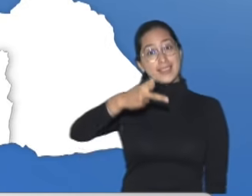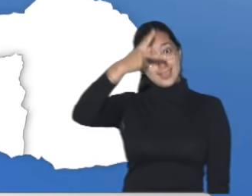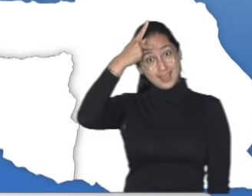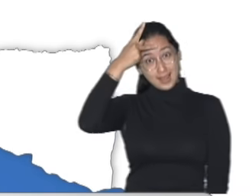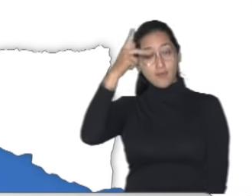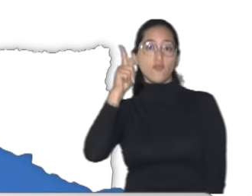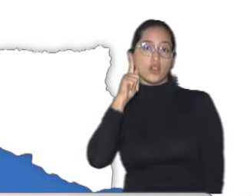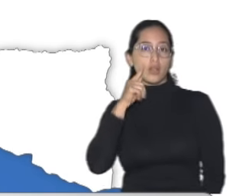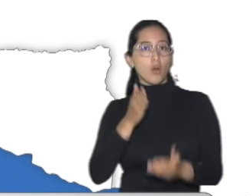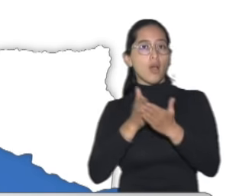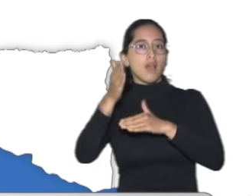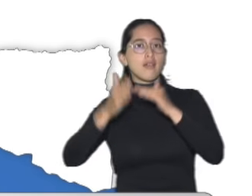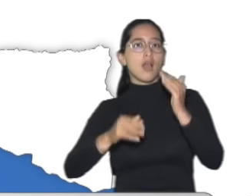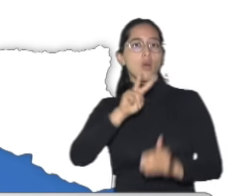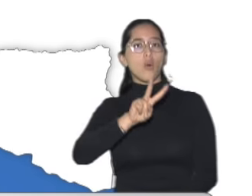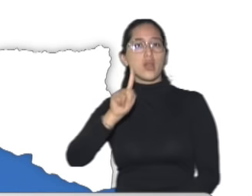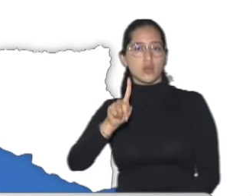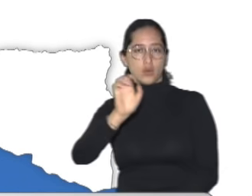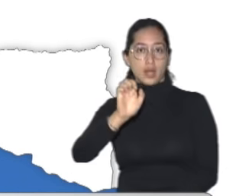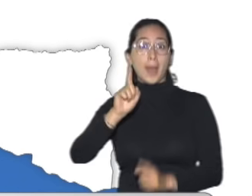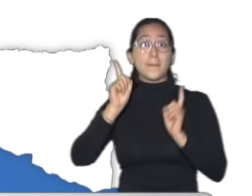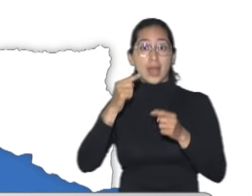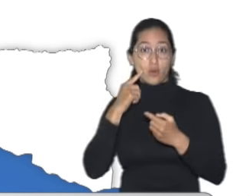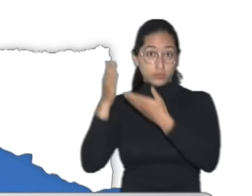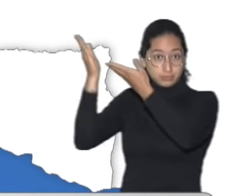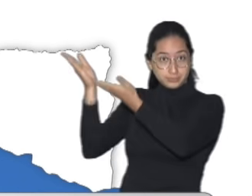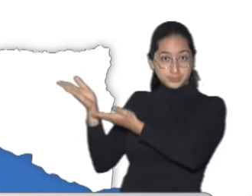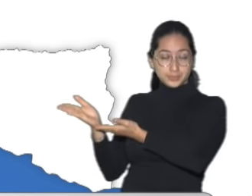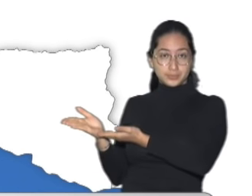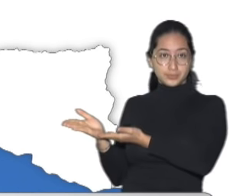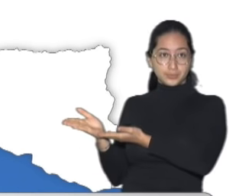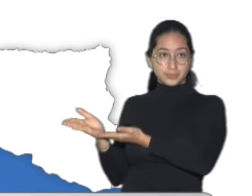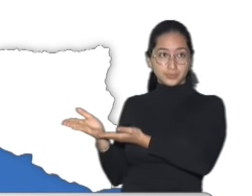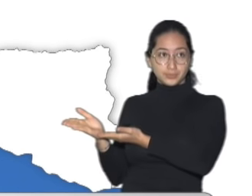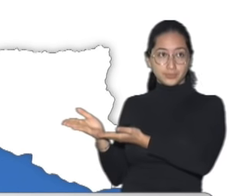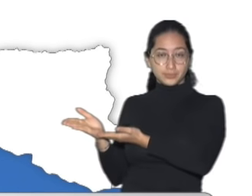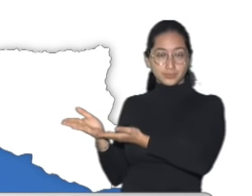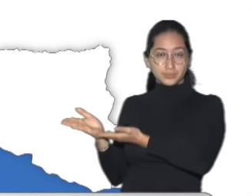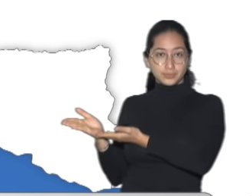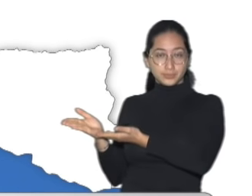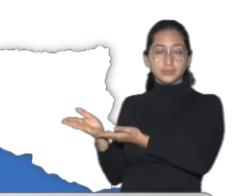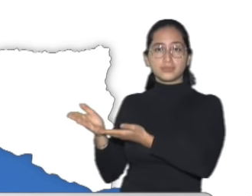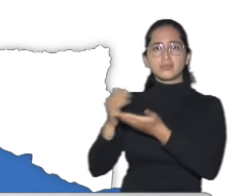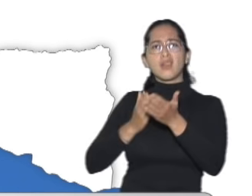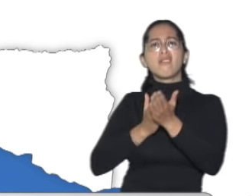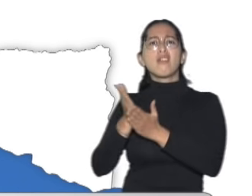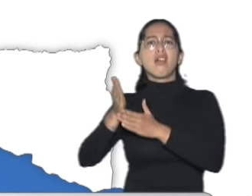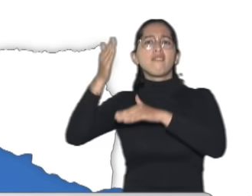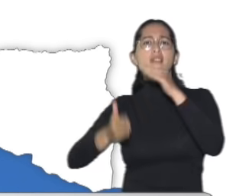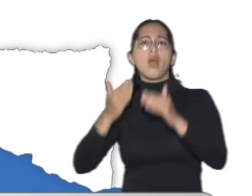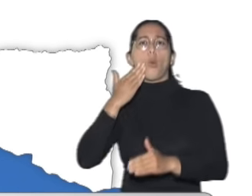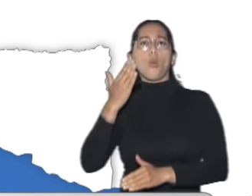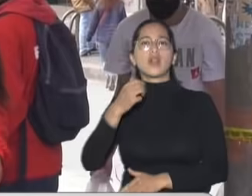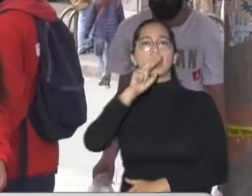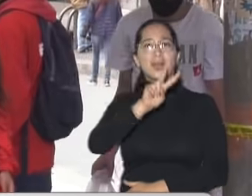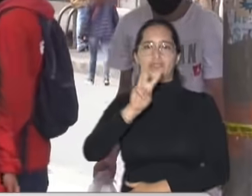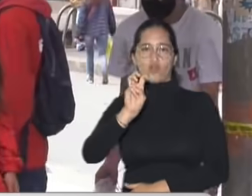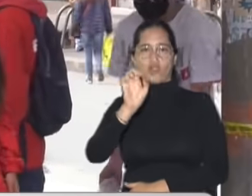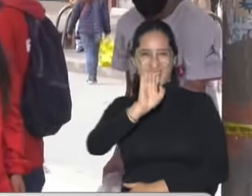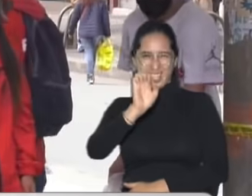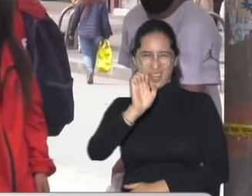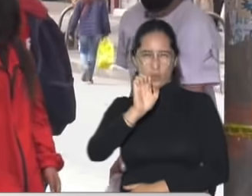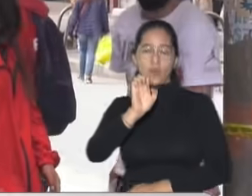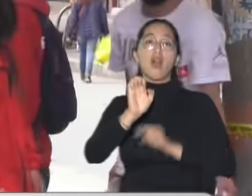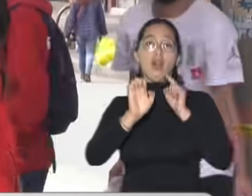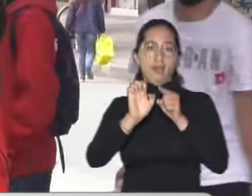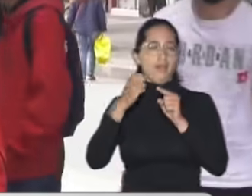mientras que Bosa, Usme, Puente Aranda, Rafael Uribe Uribe, Ciudad Bolívar, San Cristóbal y Tunjuelito irán hasta el 28 del mes en curso. En esos